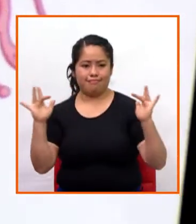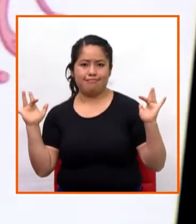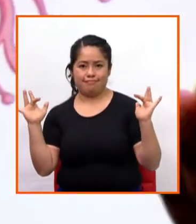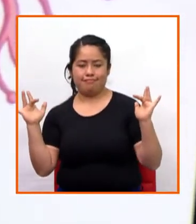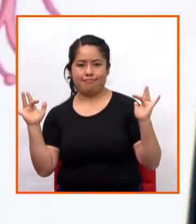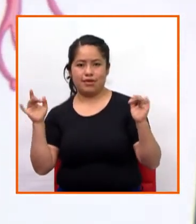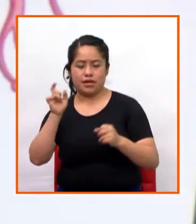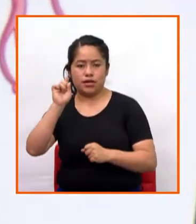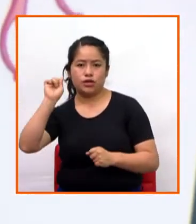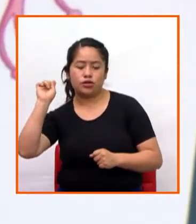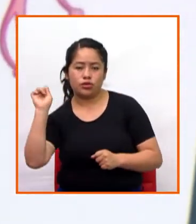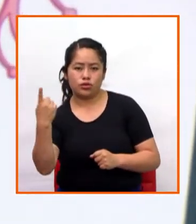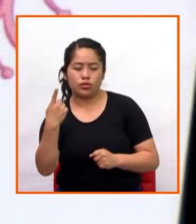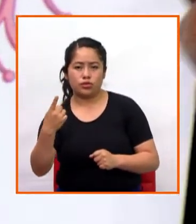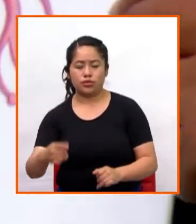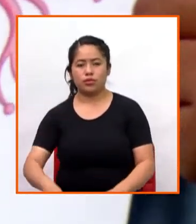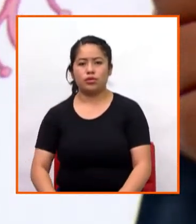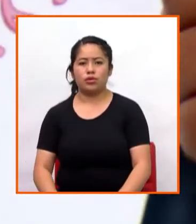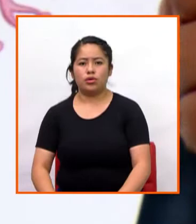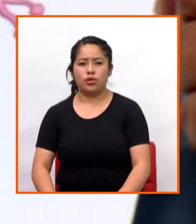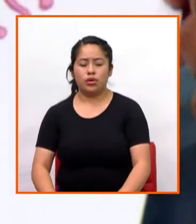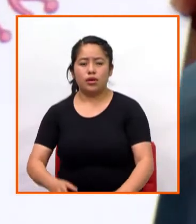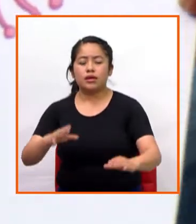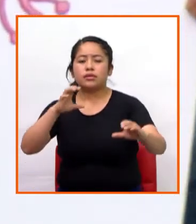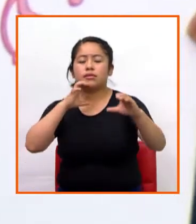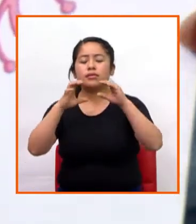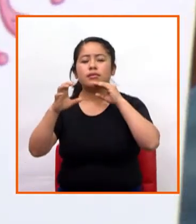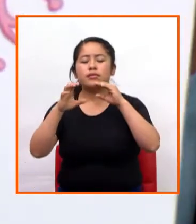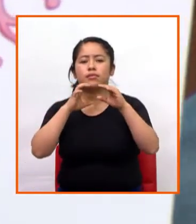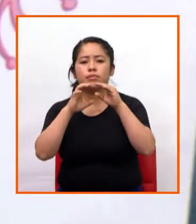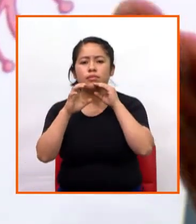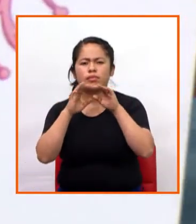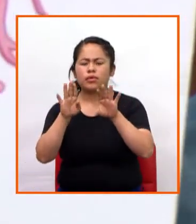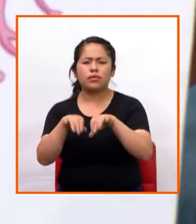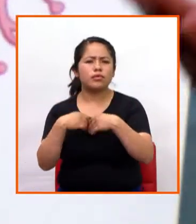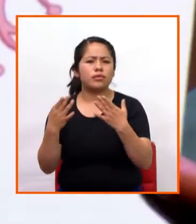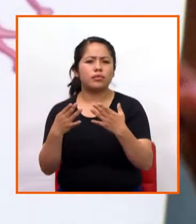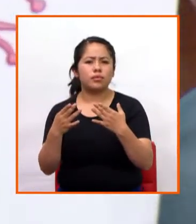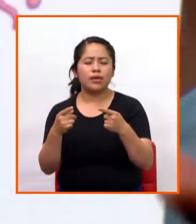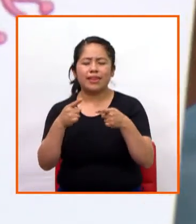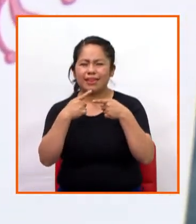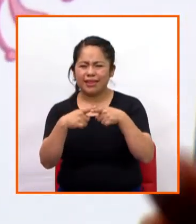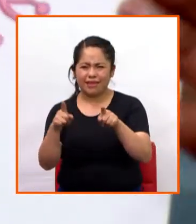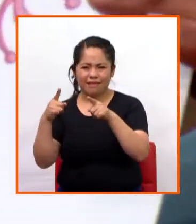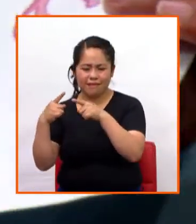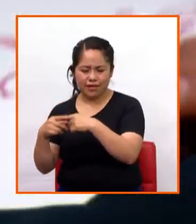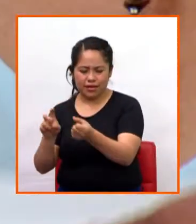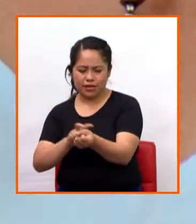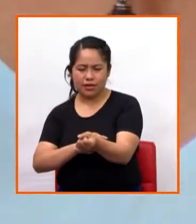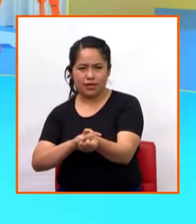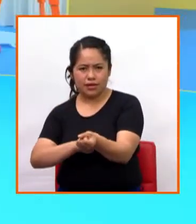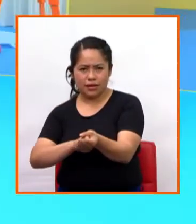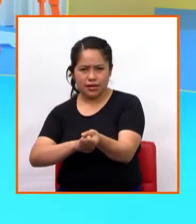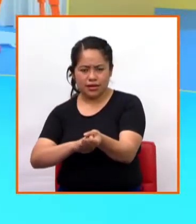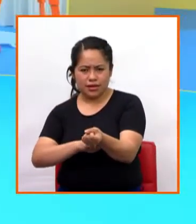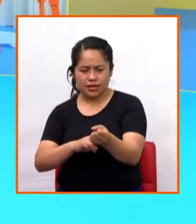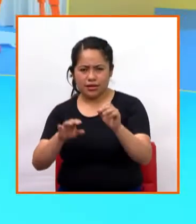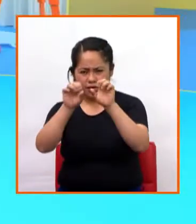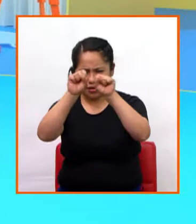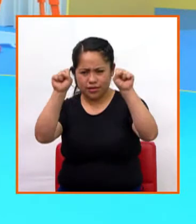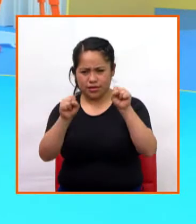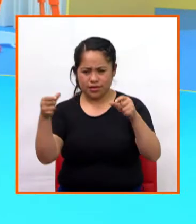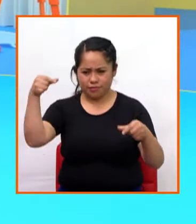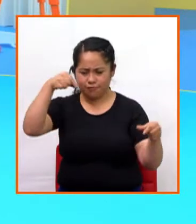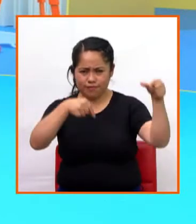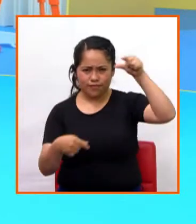tocar físicamente otra neurona, se comunica a partir de diferentes sistemas químicos. Entonces,